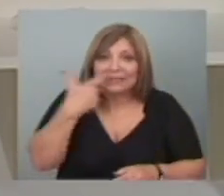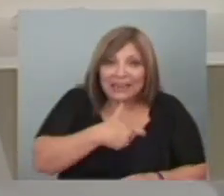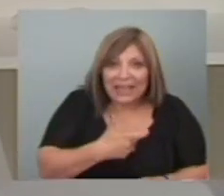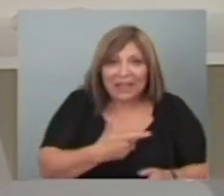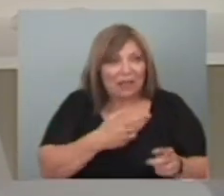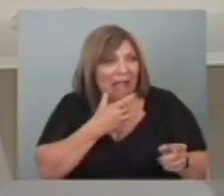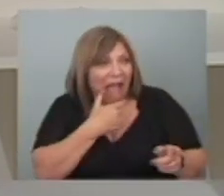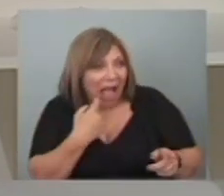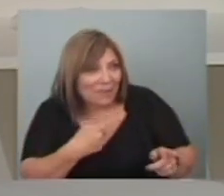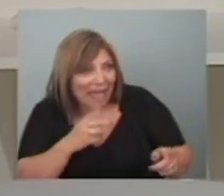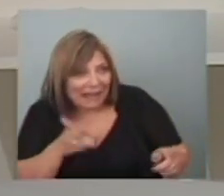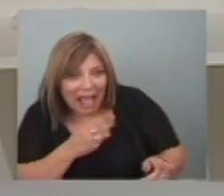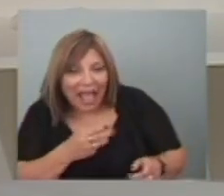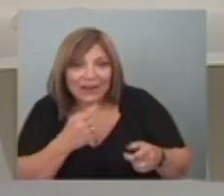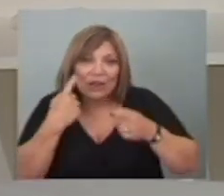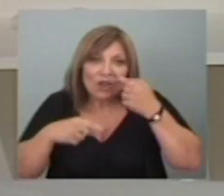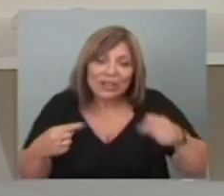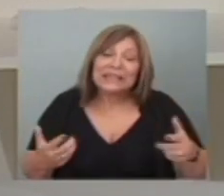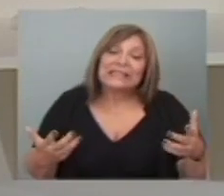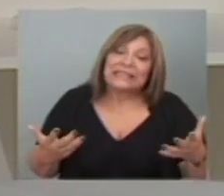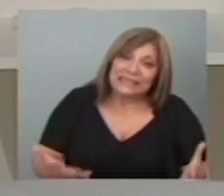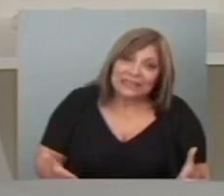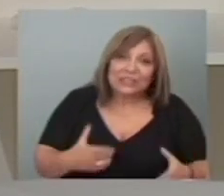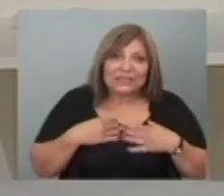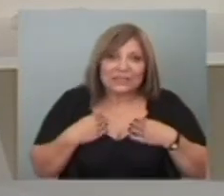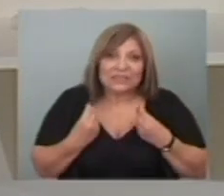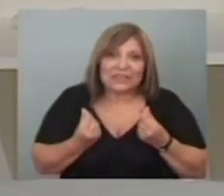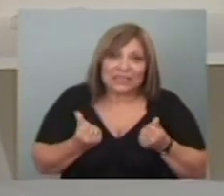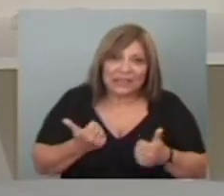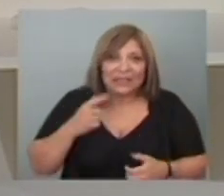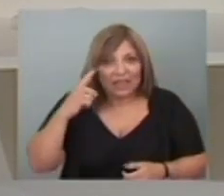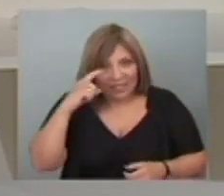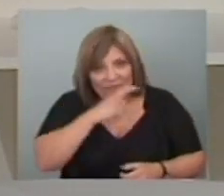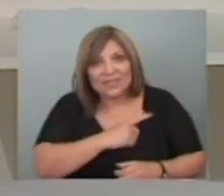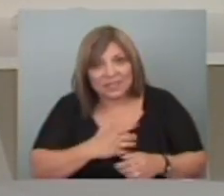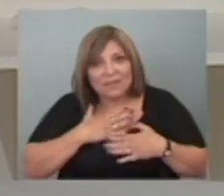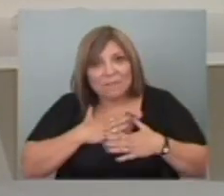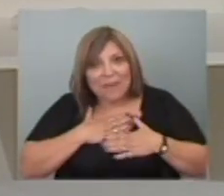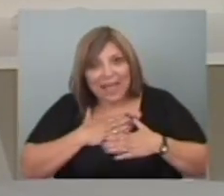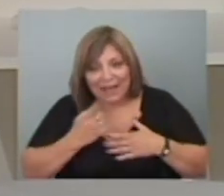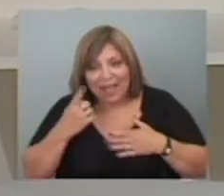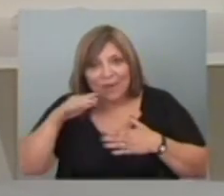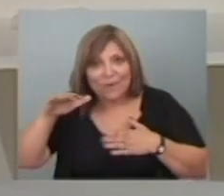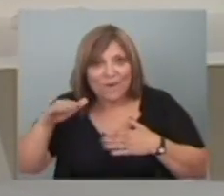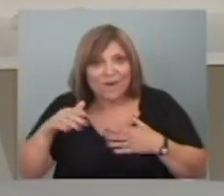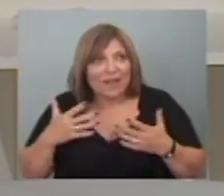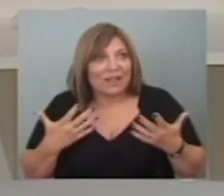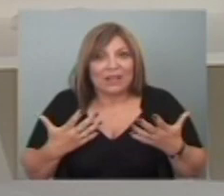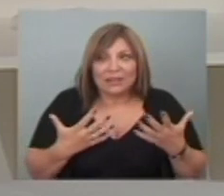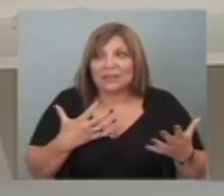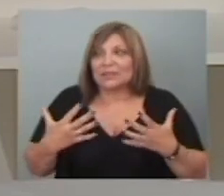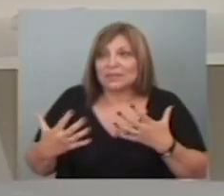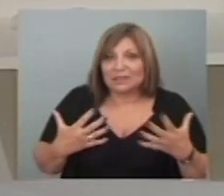porque habla raro y ese tipo de cosas, a veces lo hace sentir y eso es difícil. Es muy difícil para un chiquilín vivir eso,